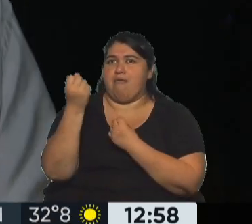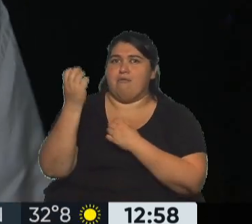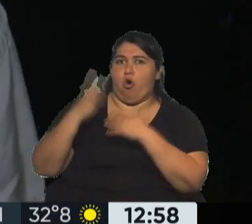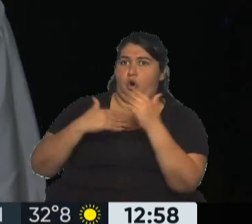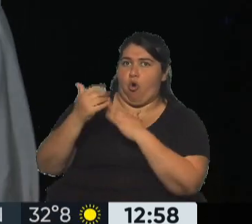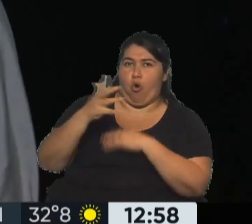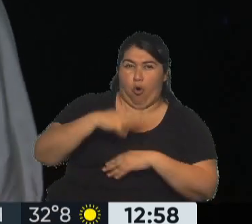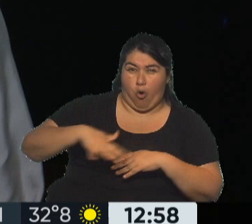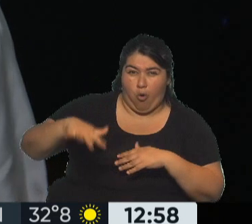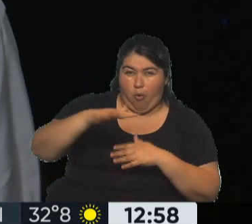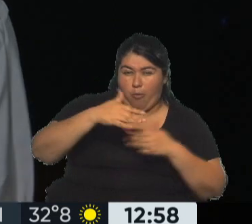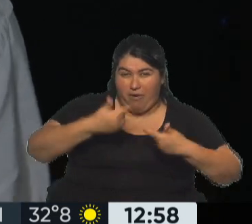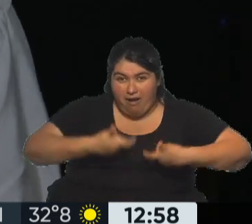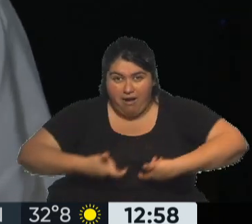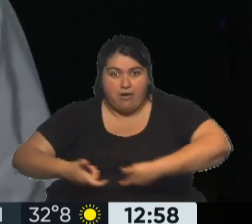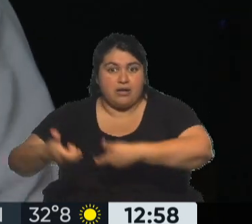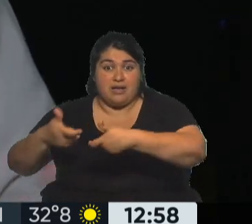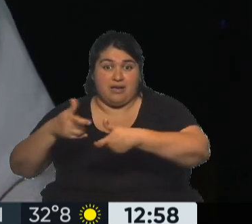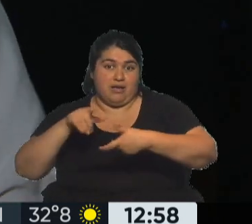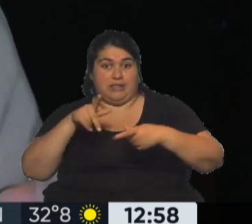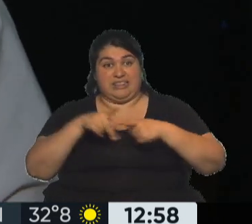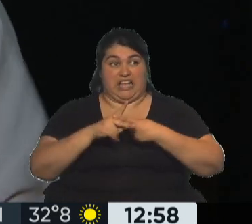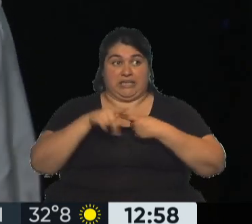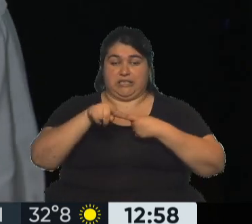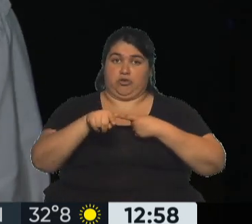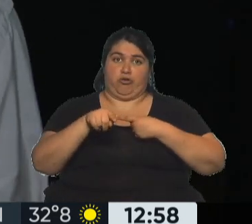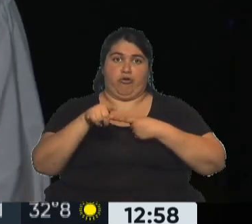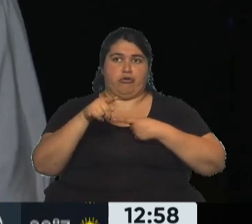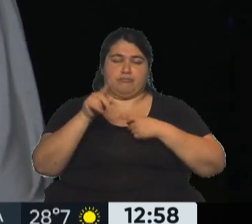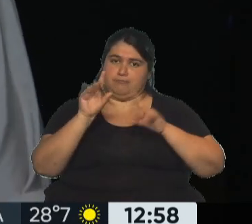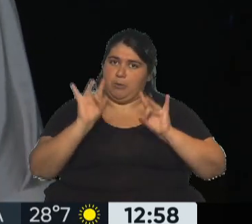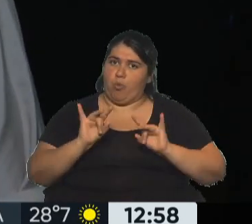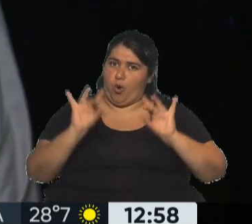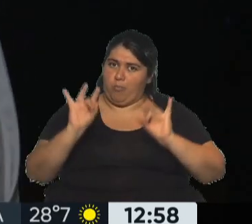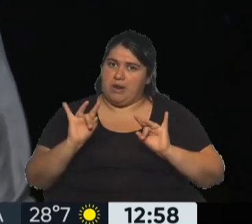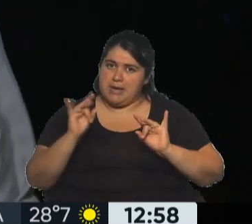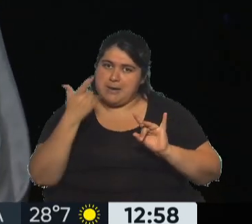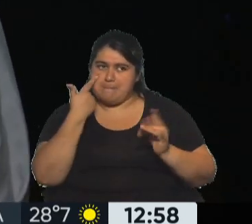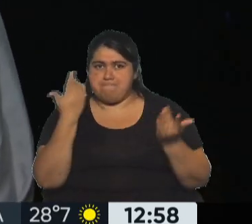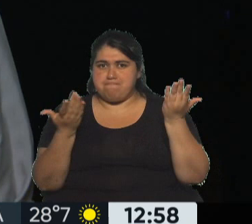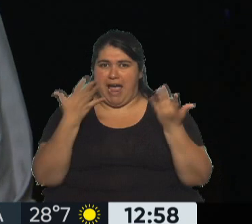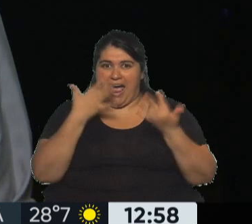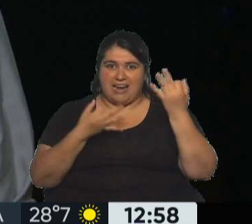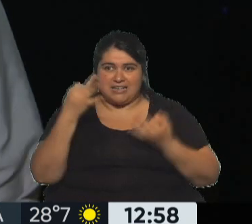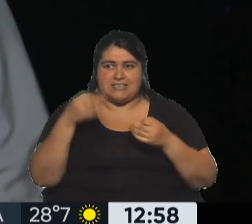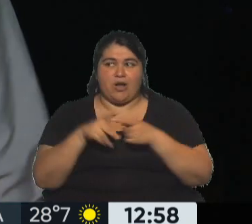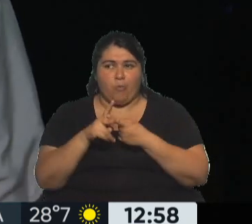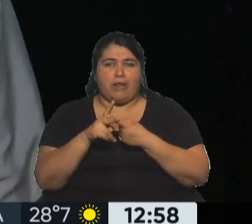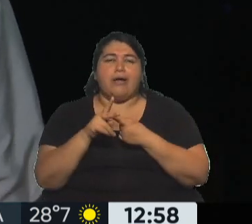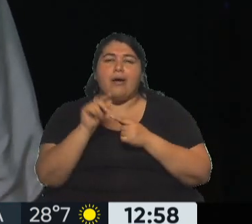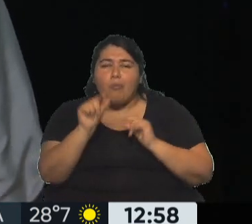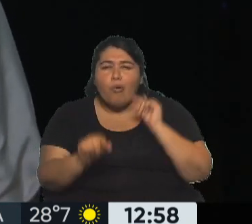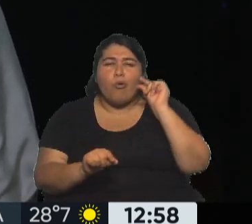esta magnitud, que desde el punto de vista técnico es bueno, como dije, súper compleja, y tratar de